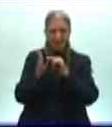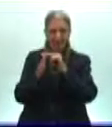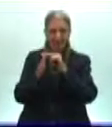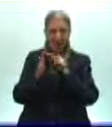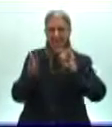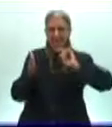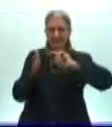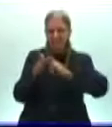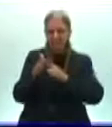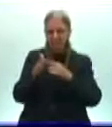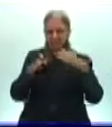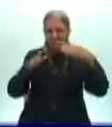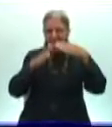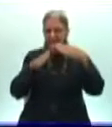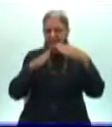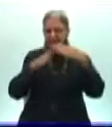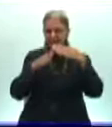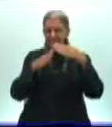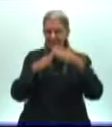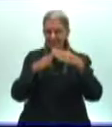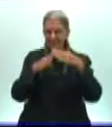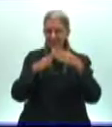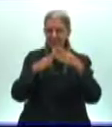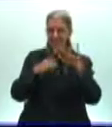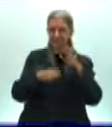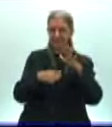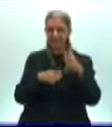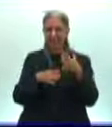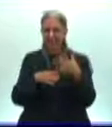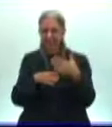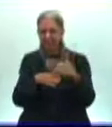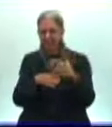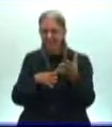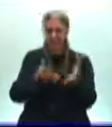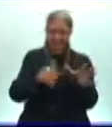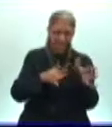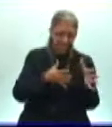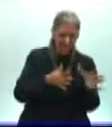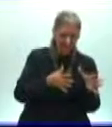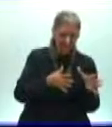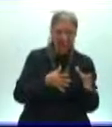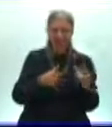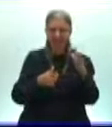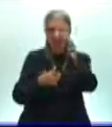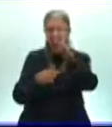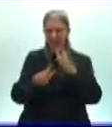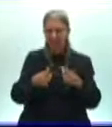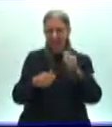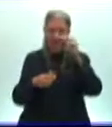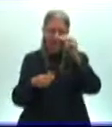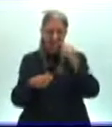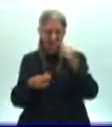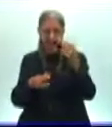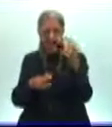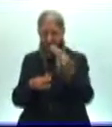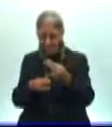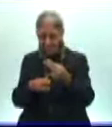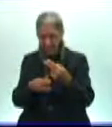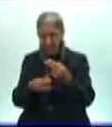relativa al lado MP. Fíjense que solo hemos analizado